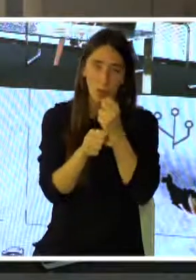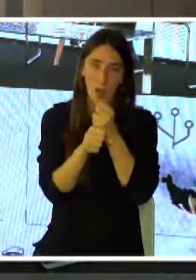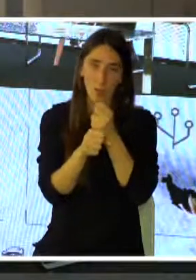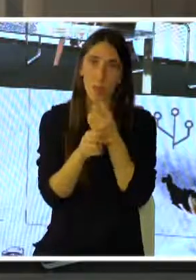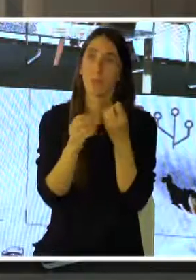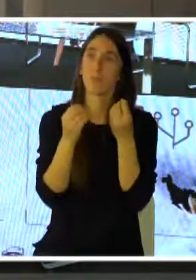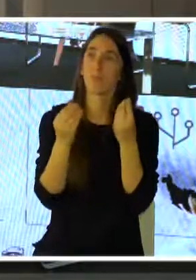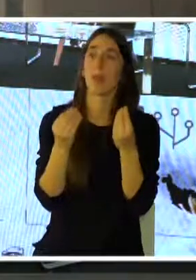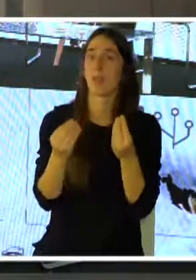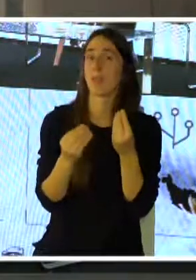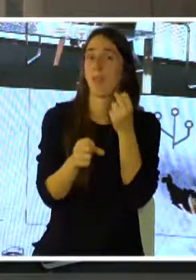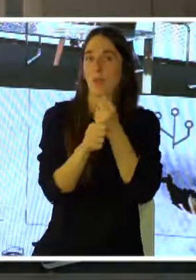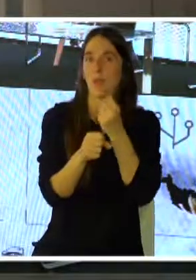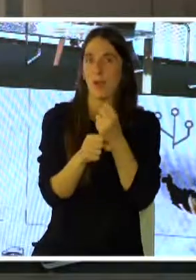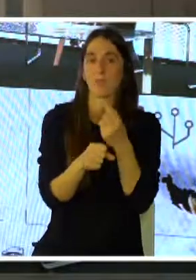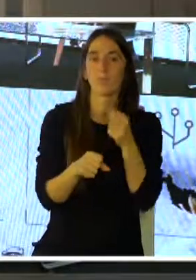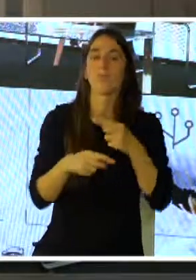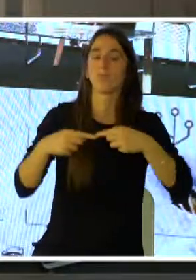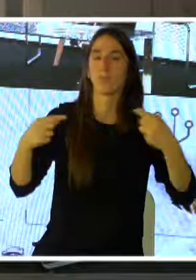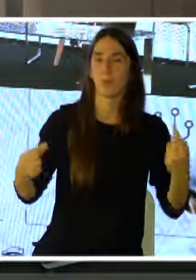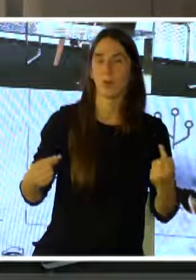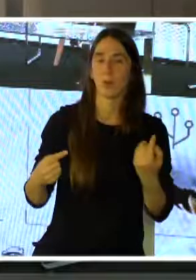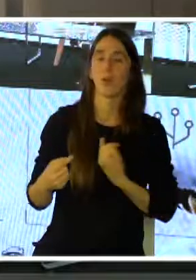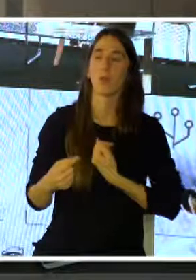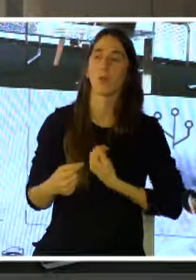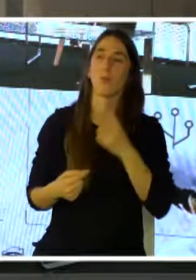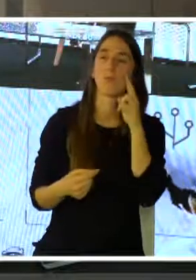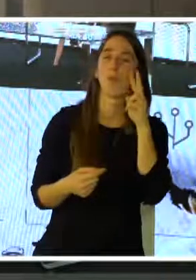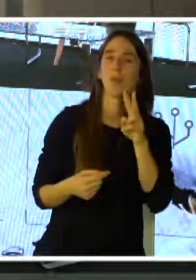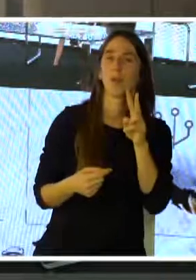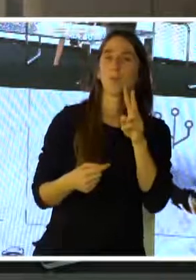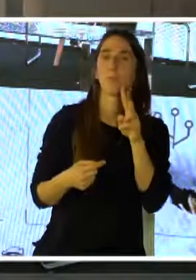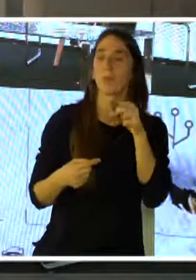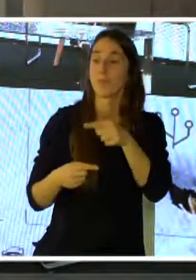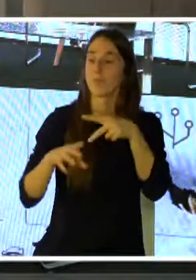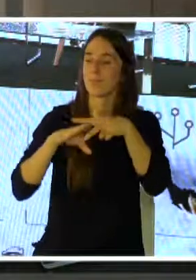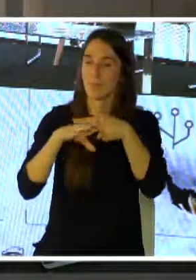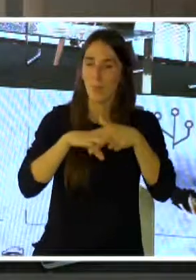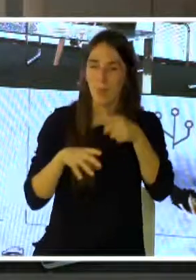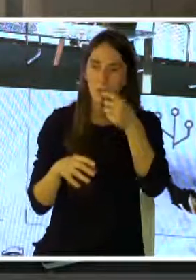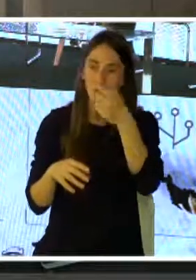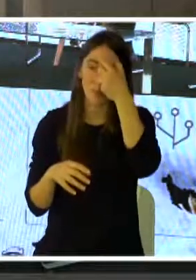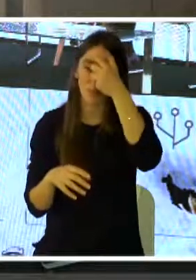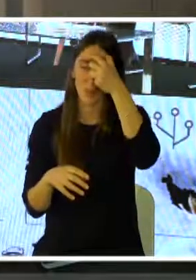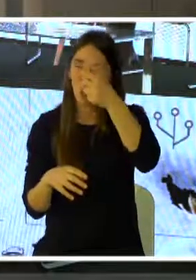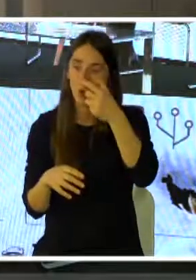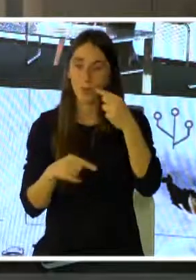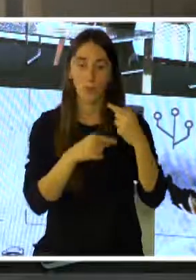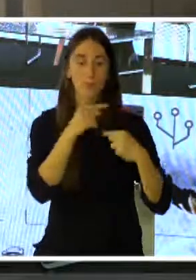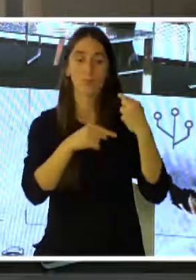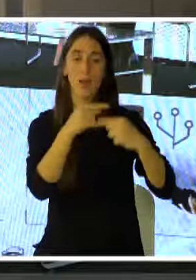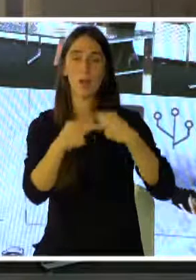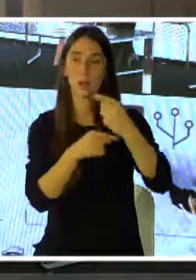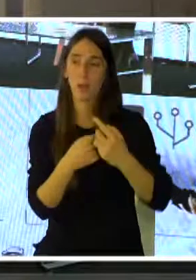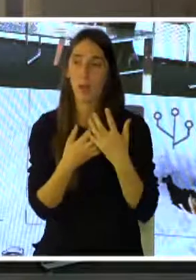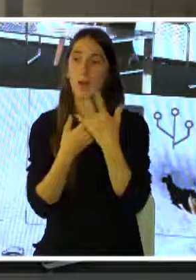para qué estamos trabajando en esas cosas y en cómo vemos nosotros que estas herramientas tecnológicas van a seguir